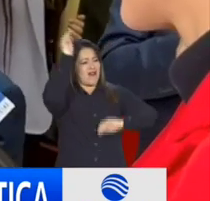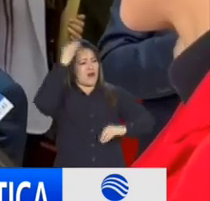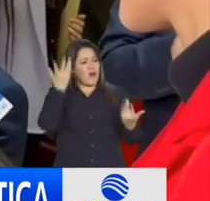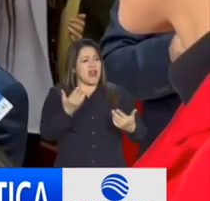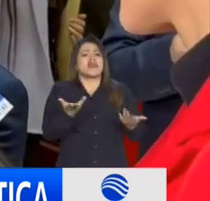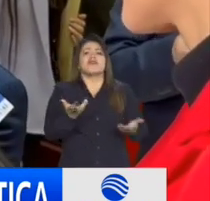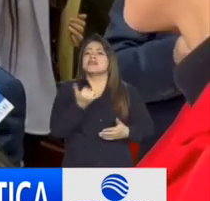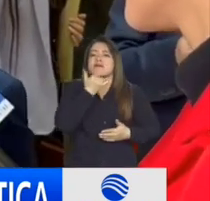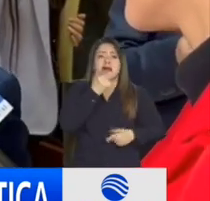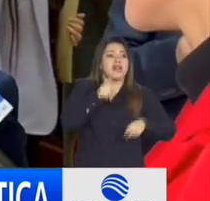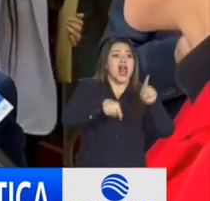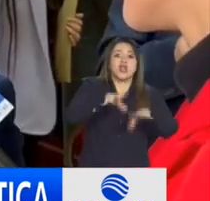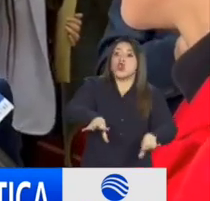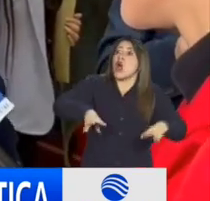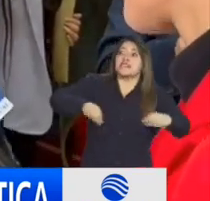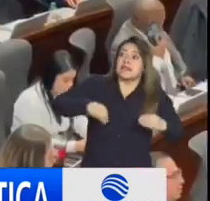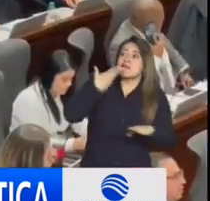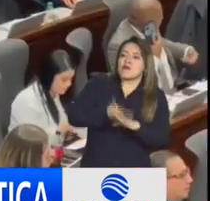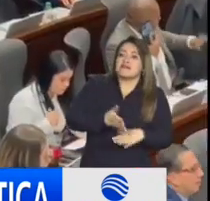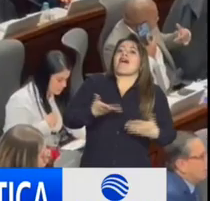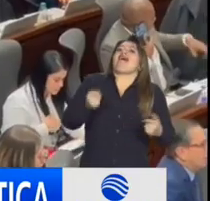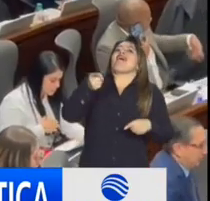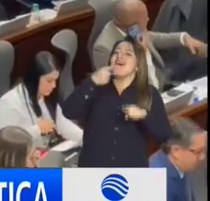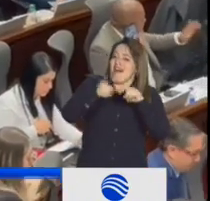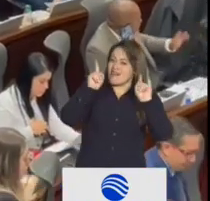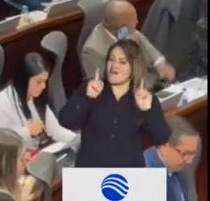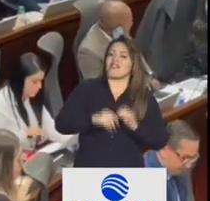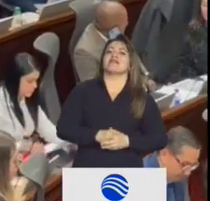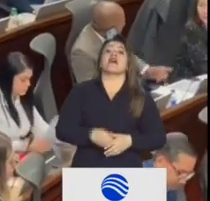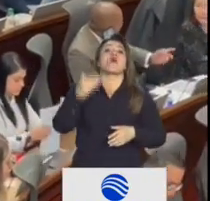aplanadora que no acepta ni una sola propuesta. La discusión quedó para el próximo lunes.